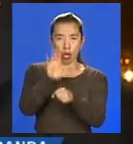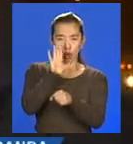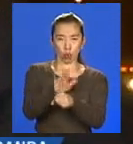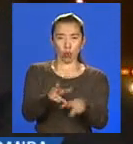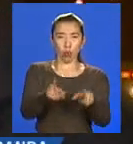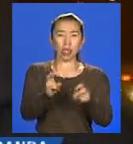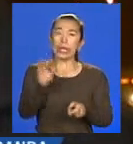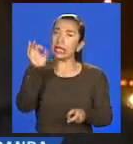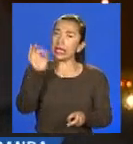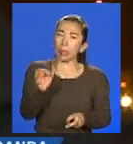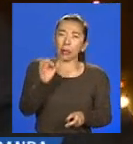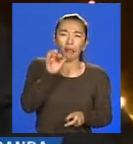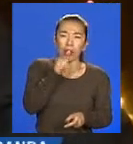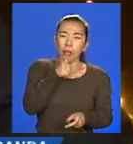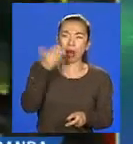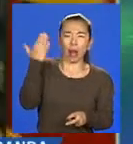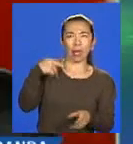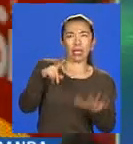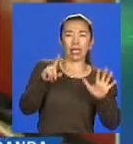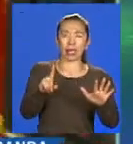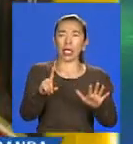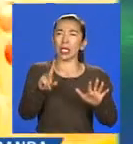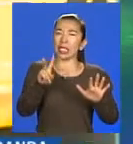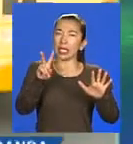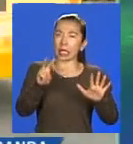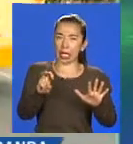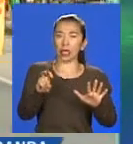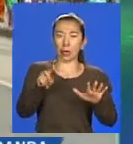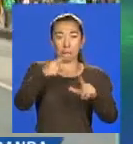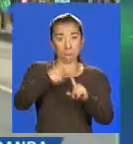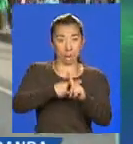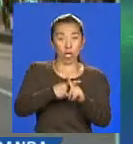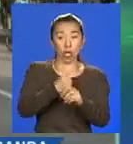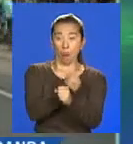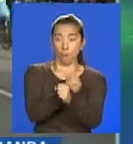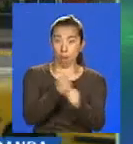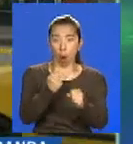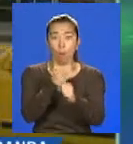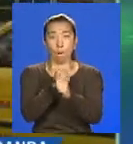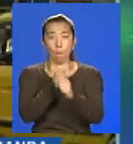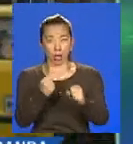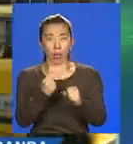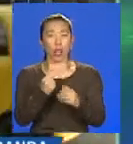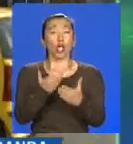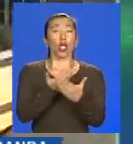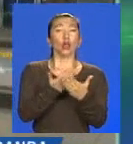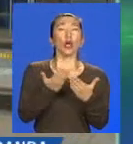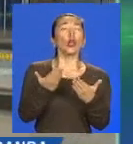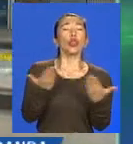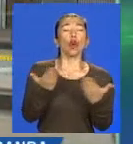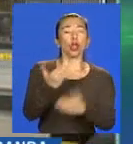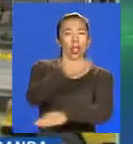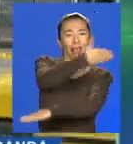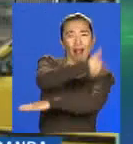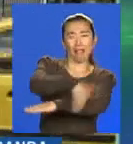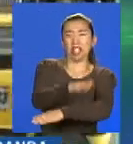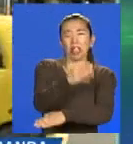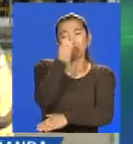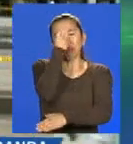hace 6 y 7 meses de petardos que han explotado, pero estos se han colocado en avenidas con poco tráfico,